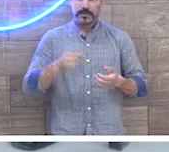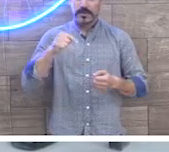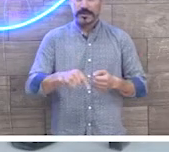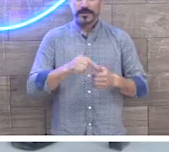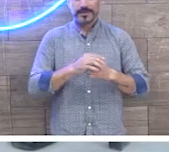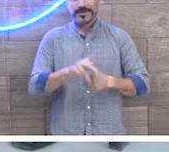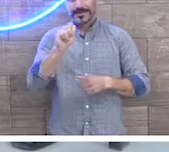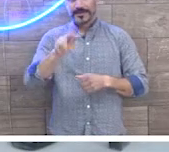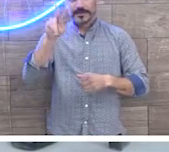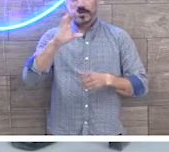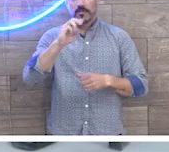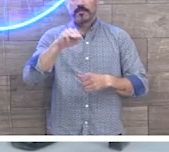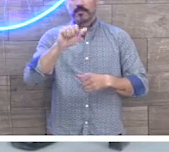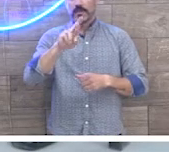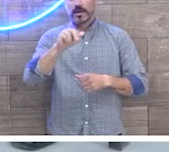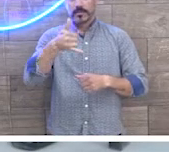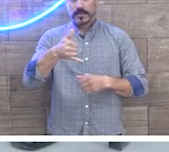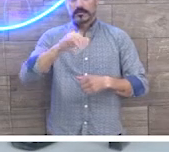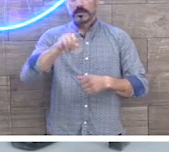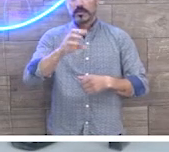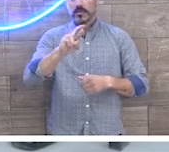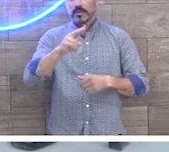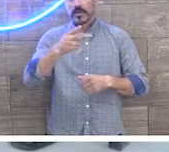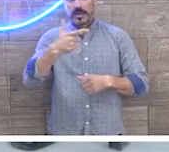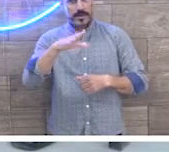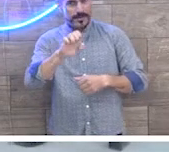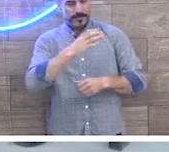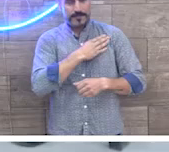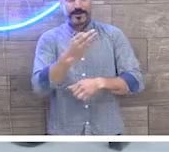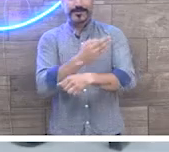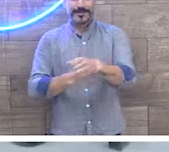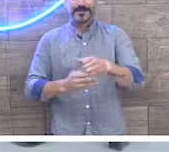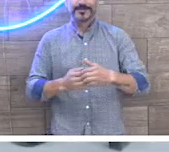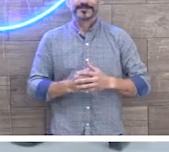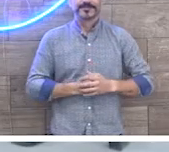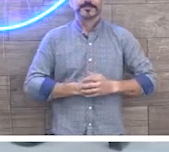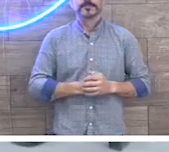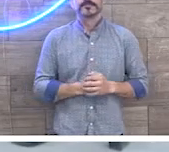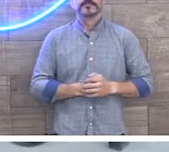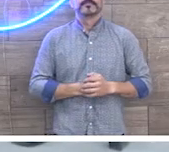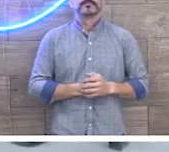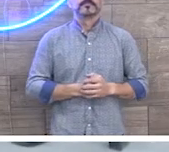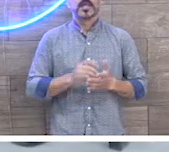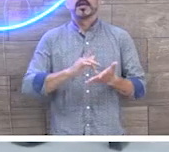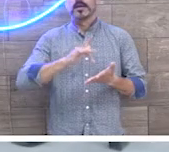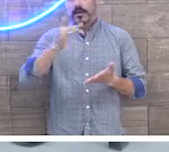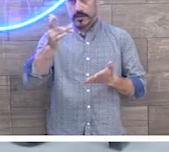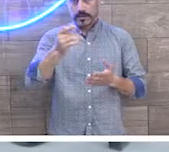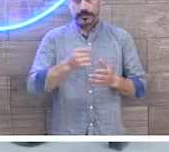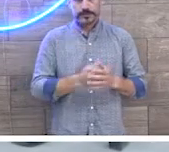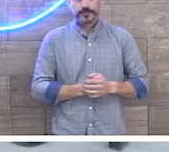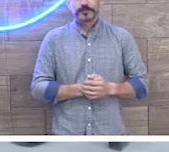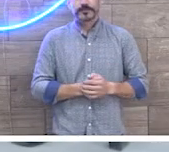programa. Omar y Jorge, muy buenas tardes. ¿Qué tal? Buenas tardes. Gracias, Omar. Y bueno, pues